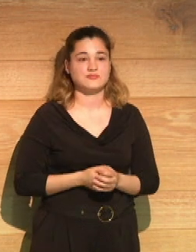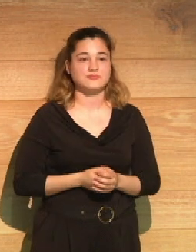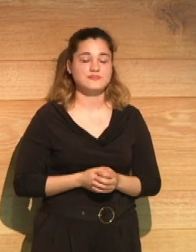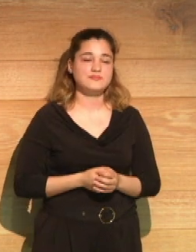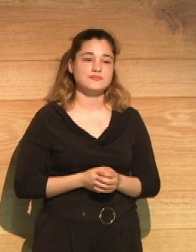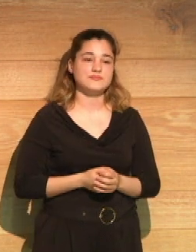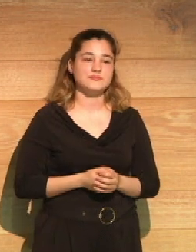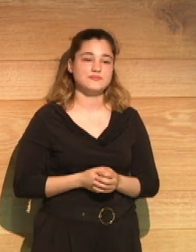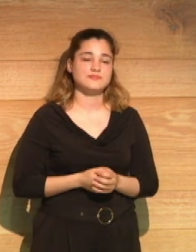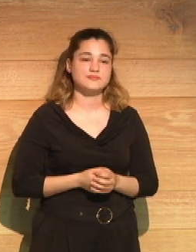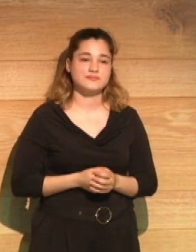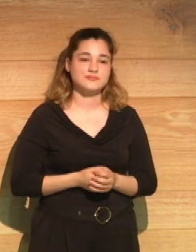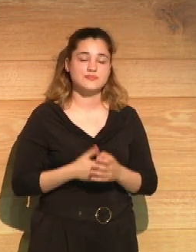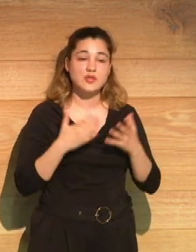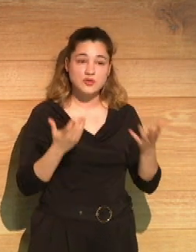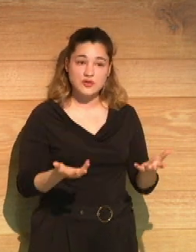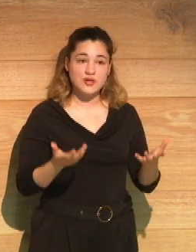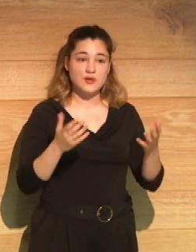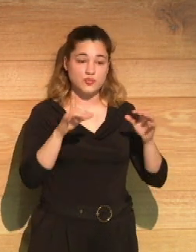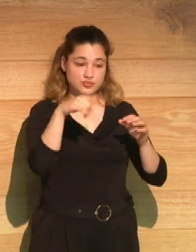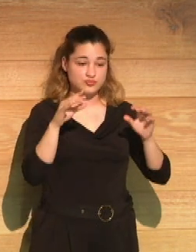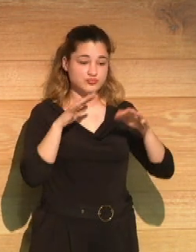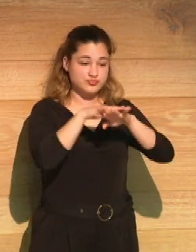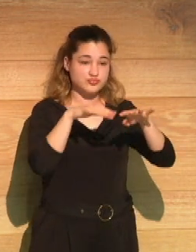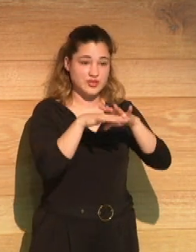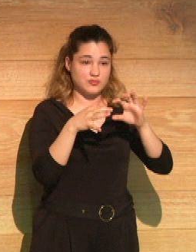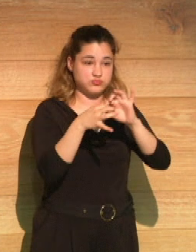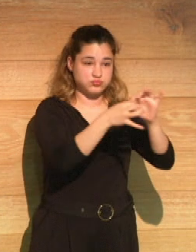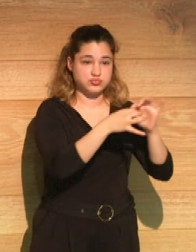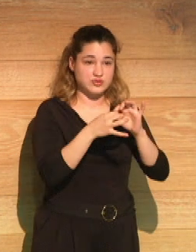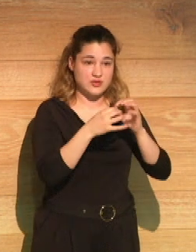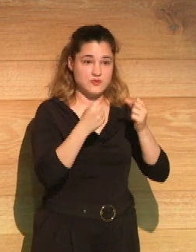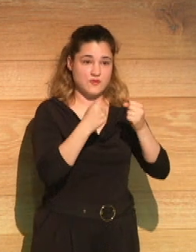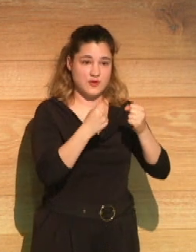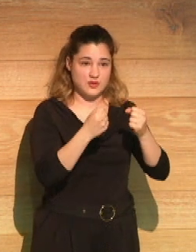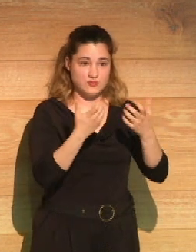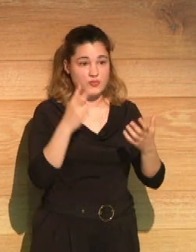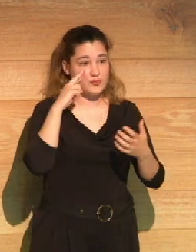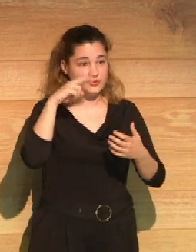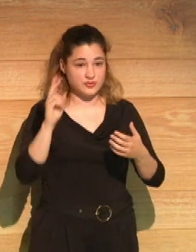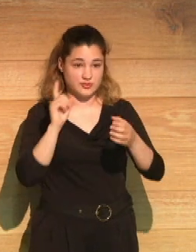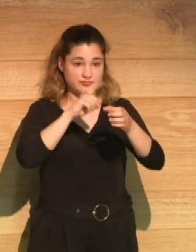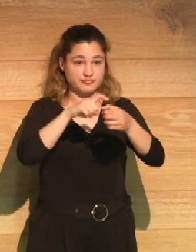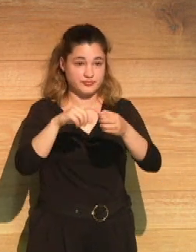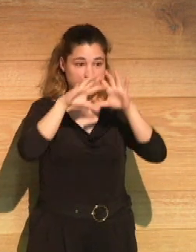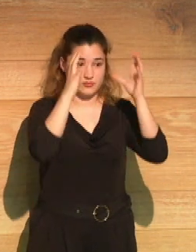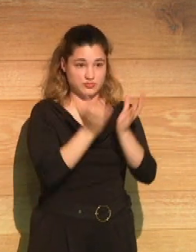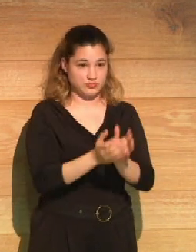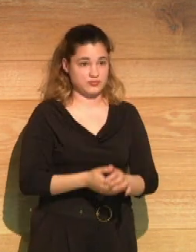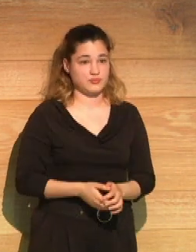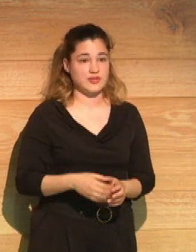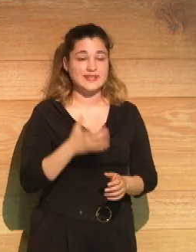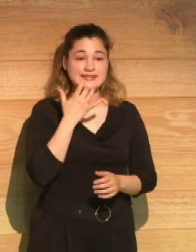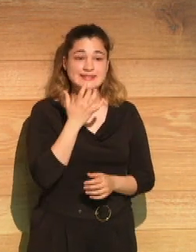España. Y eso les permitirá crear redes, fortalecerlas, así como participar en discusiones relevantes en todas partes.